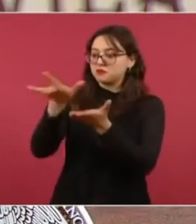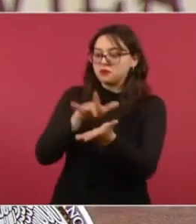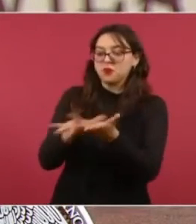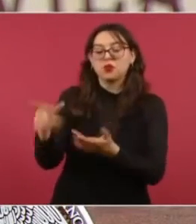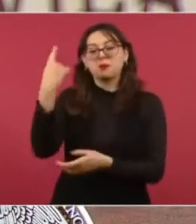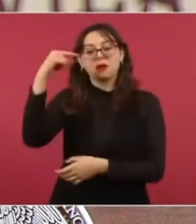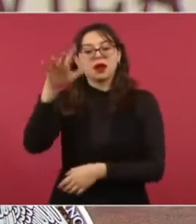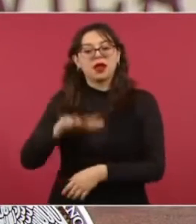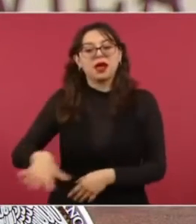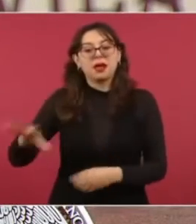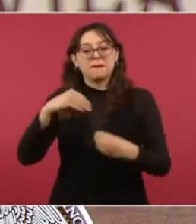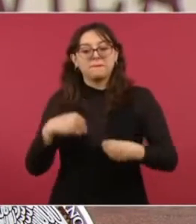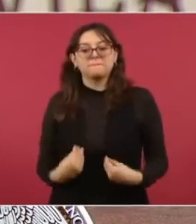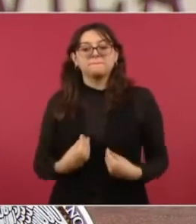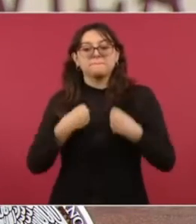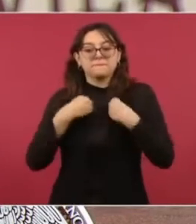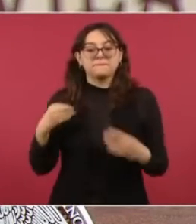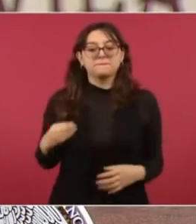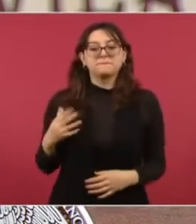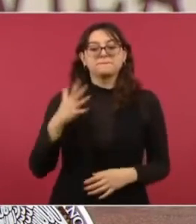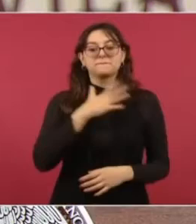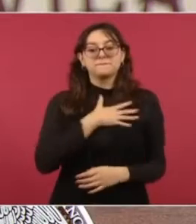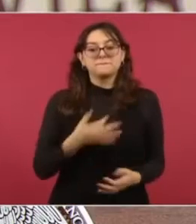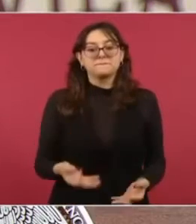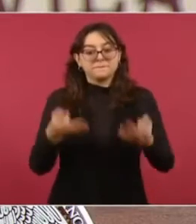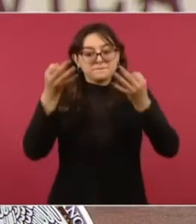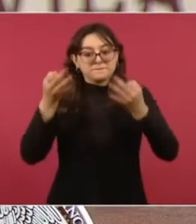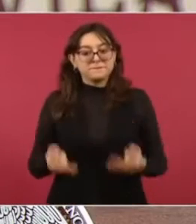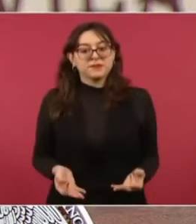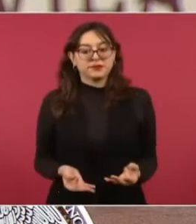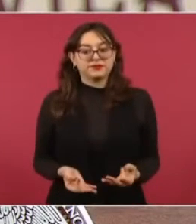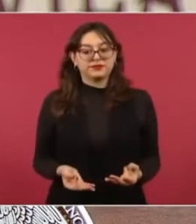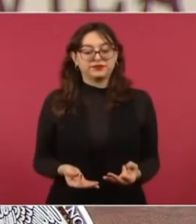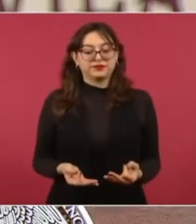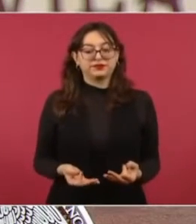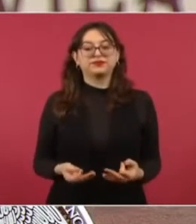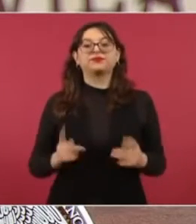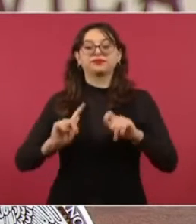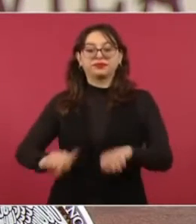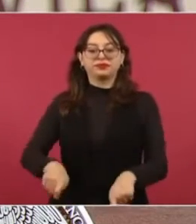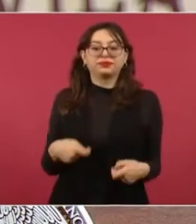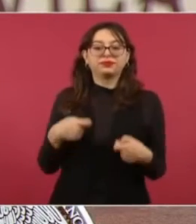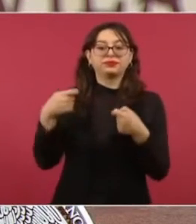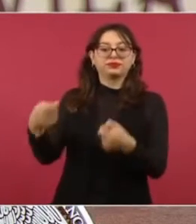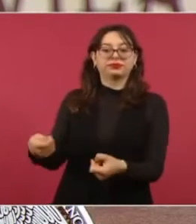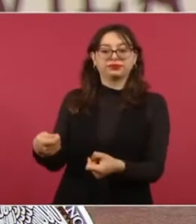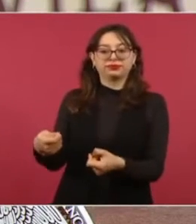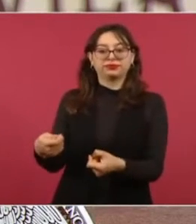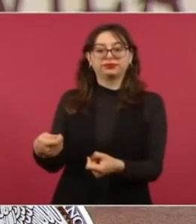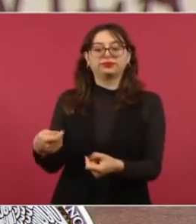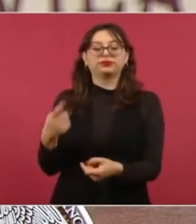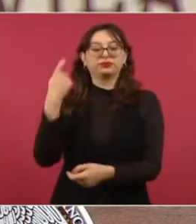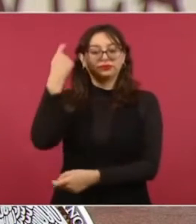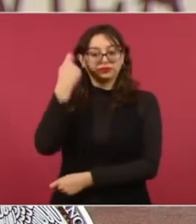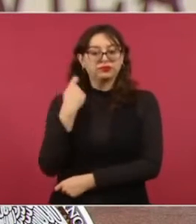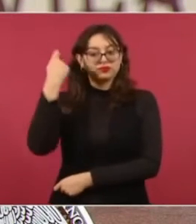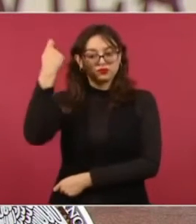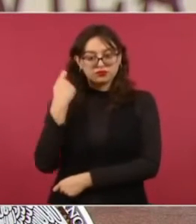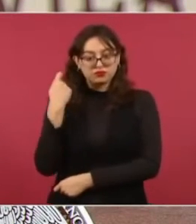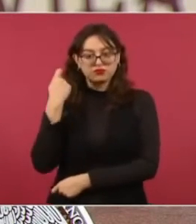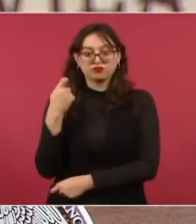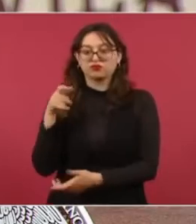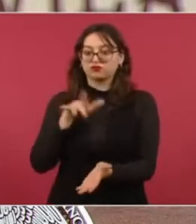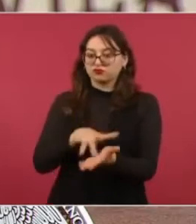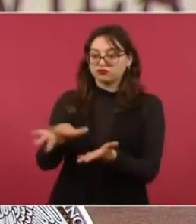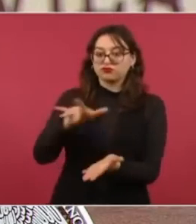bienestar, a su dignidad, a través de la entrega de una pensión que